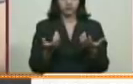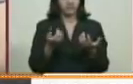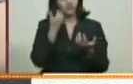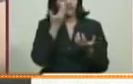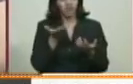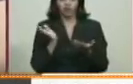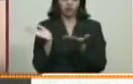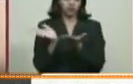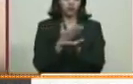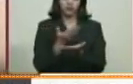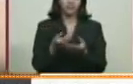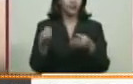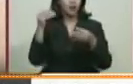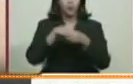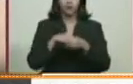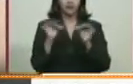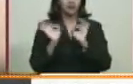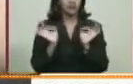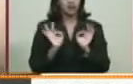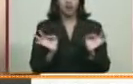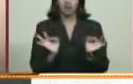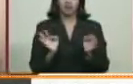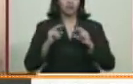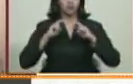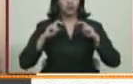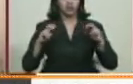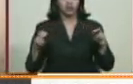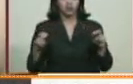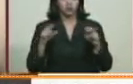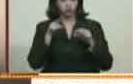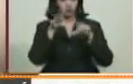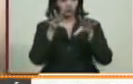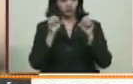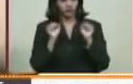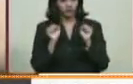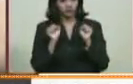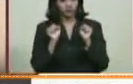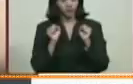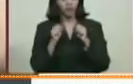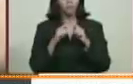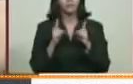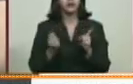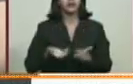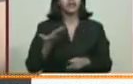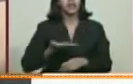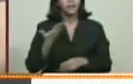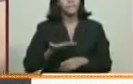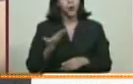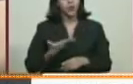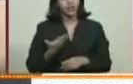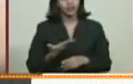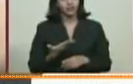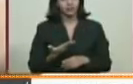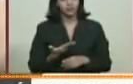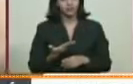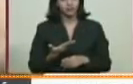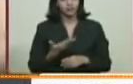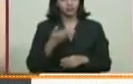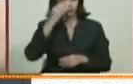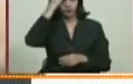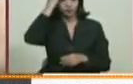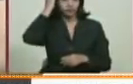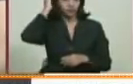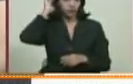investigación. ¿Tú me entiendes? Sin embargo, ¿qué es lo importante a nivel procesal?